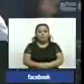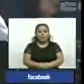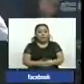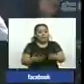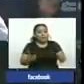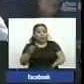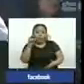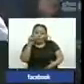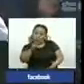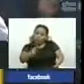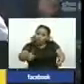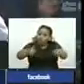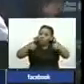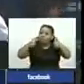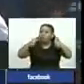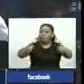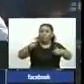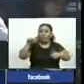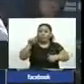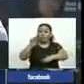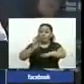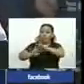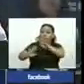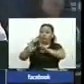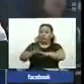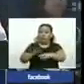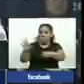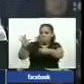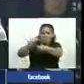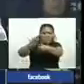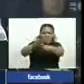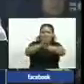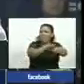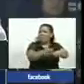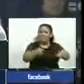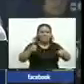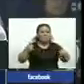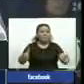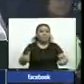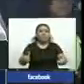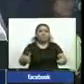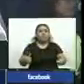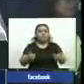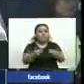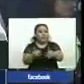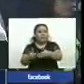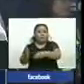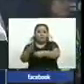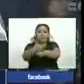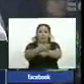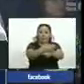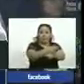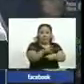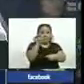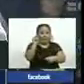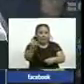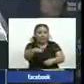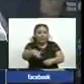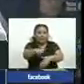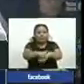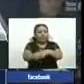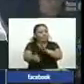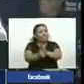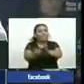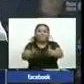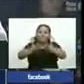histórico que se ha dado también en Asamblea Legislativa. apoyada por todas las fracciones legislativas representadas en la Asamblea. Nos